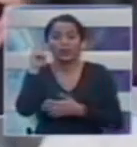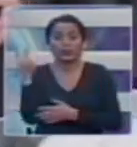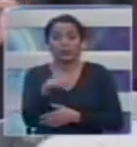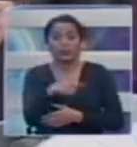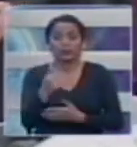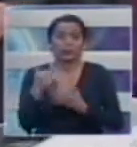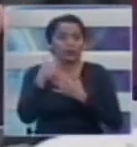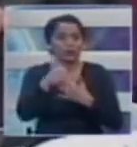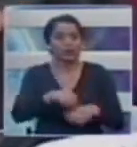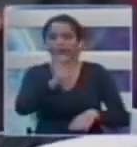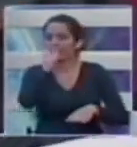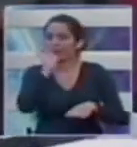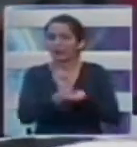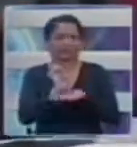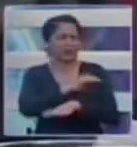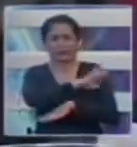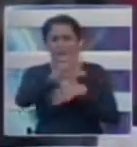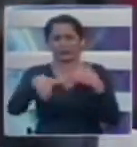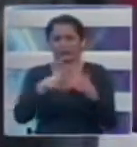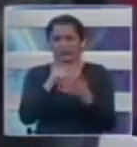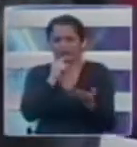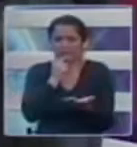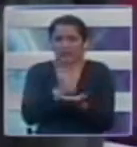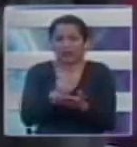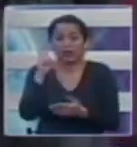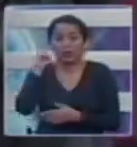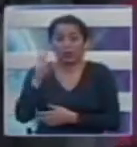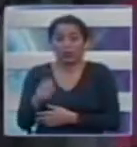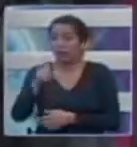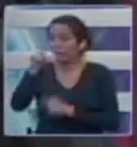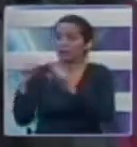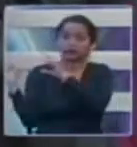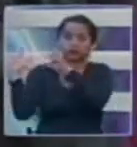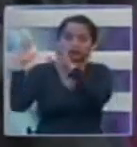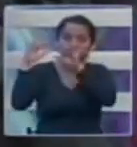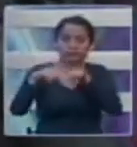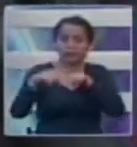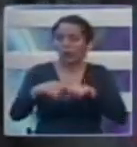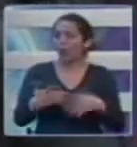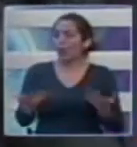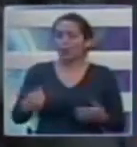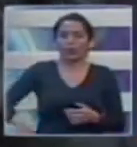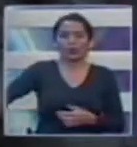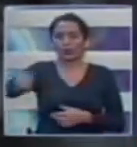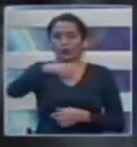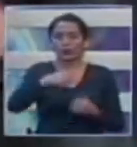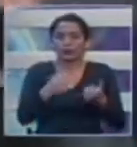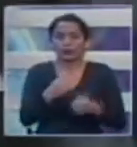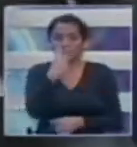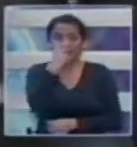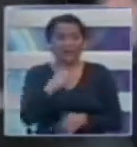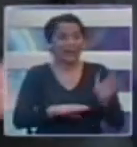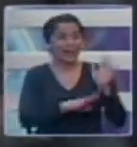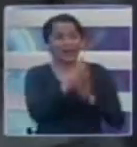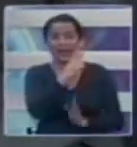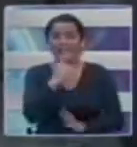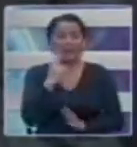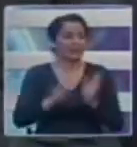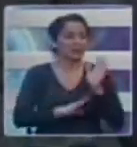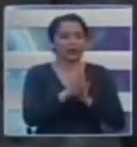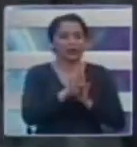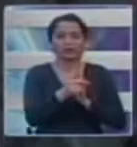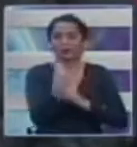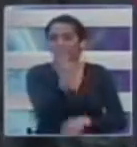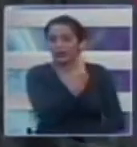y ayuda a todos. Porque si el turismo sube, ganamos todos. No solamente gana el hotel, gana el restaurante, gana el taxi, ganamos